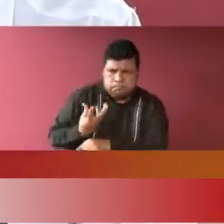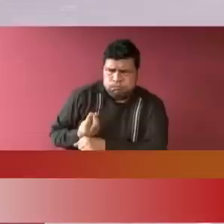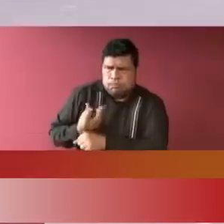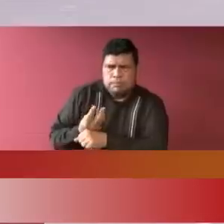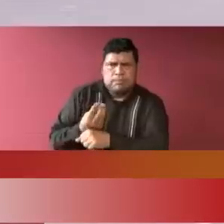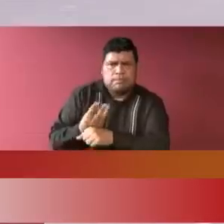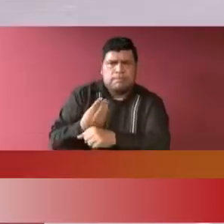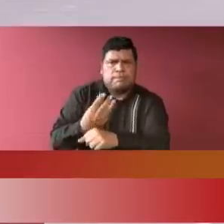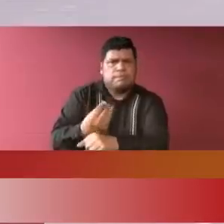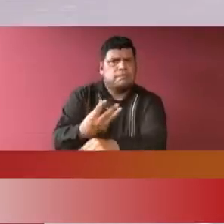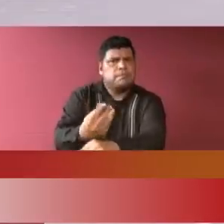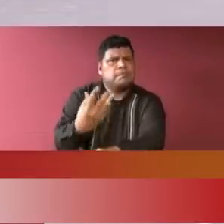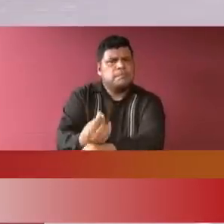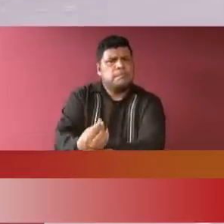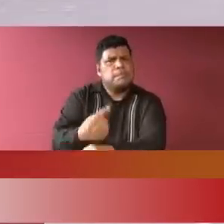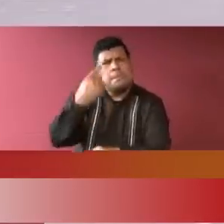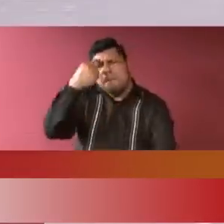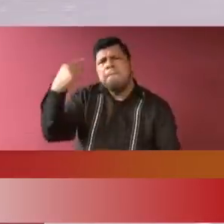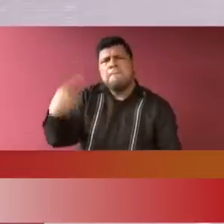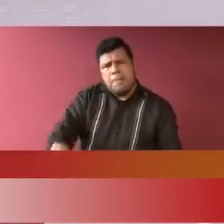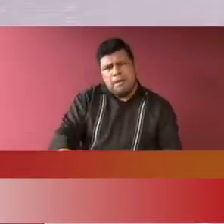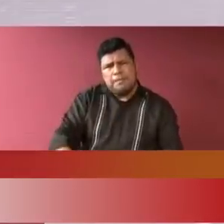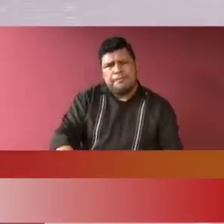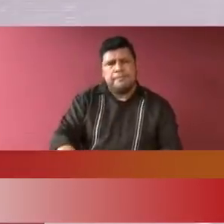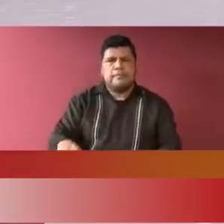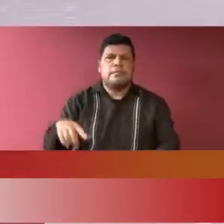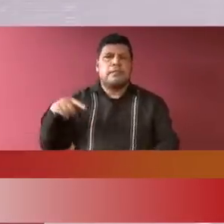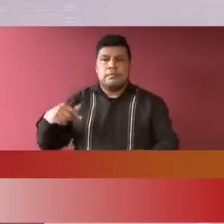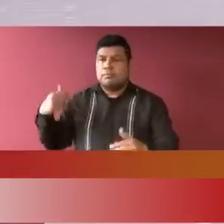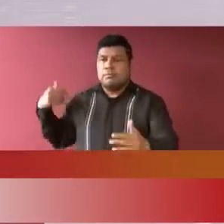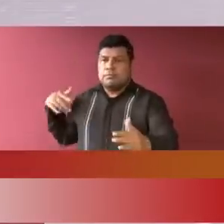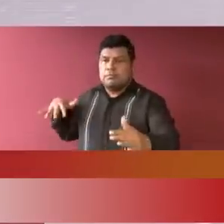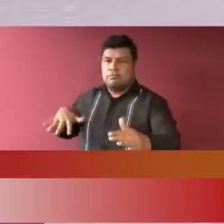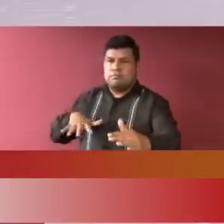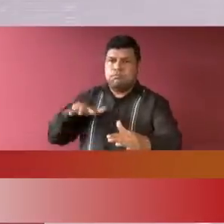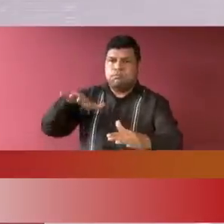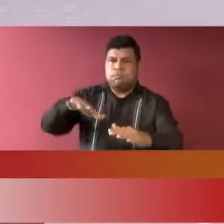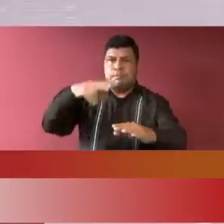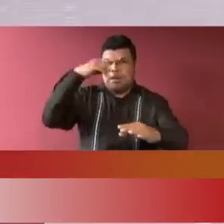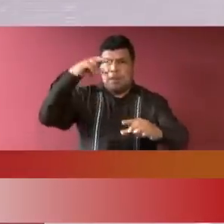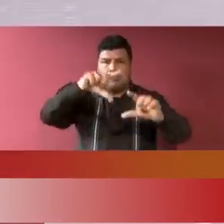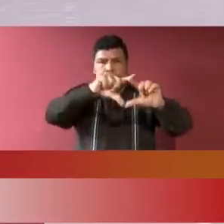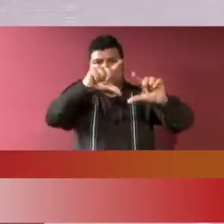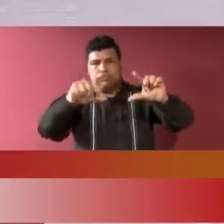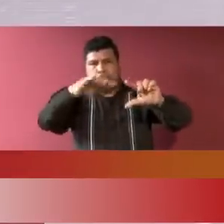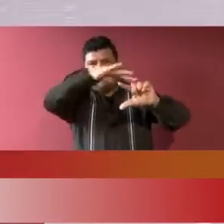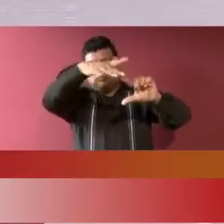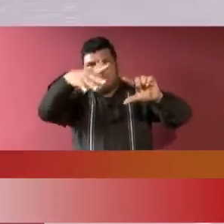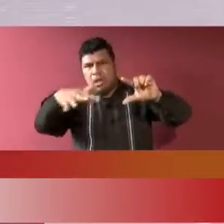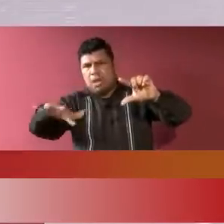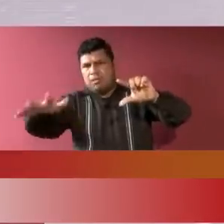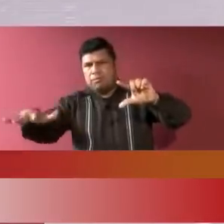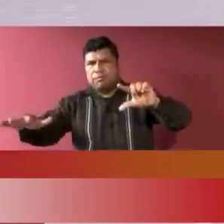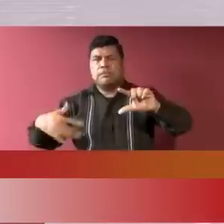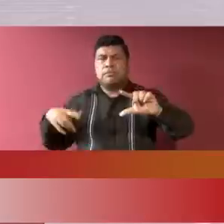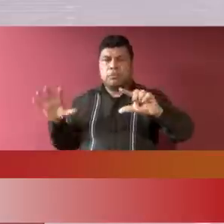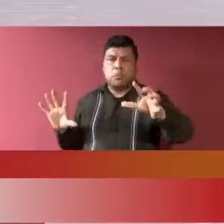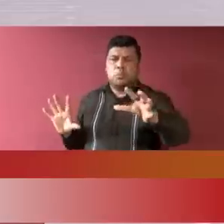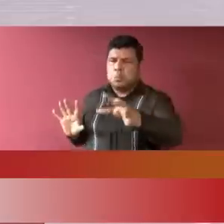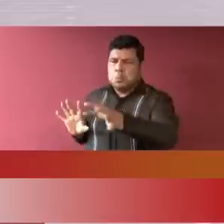para comunicar toda la costa de Veracruz